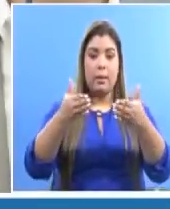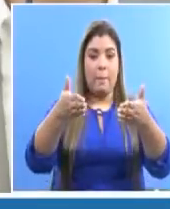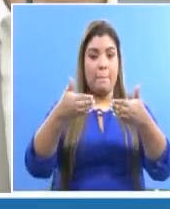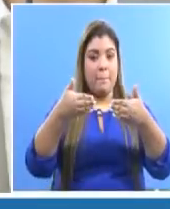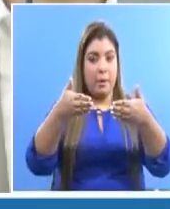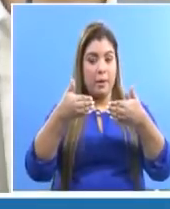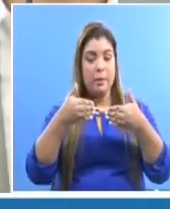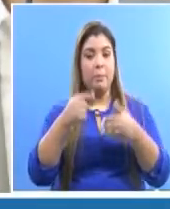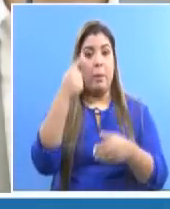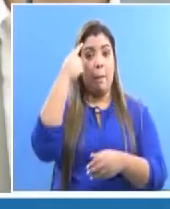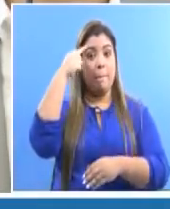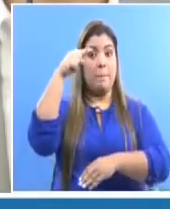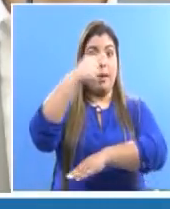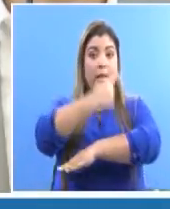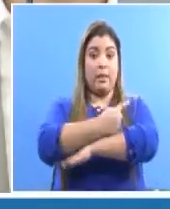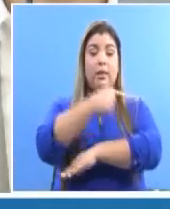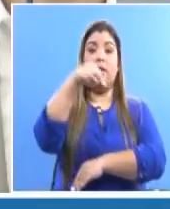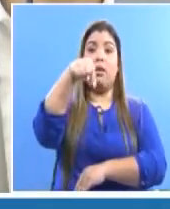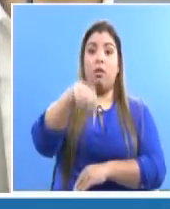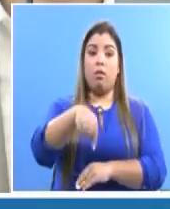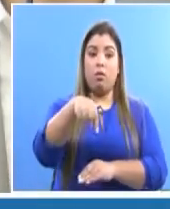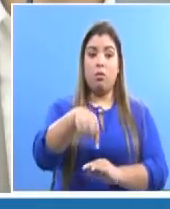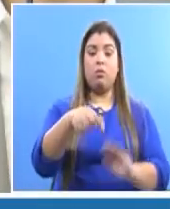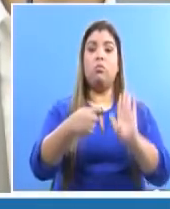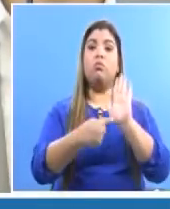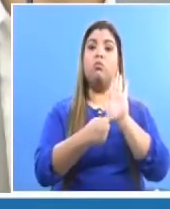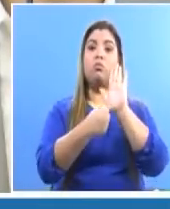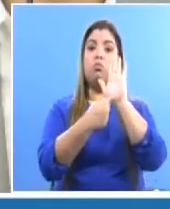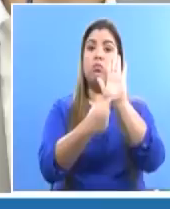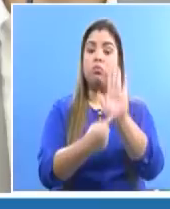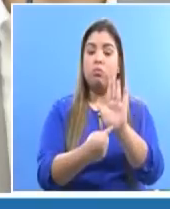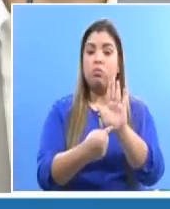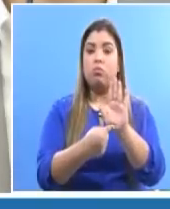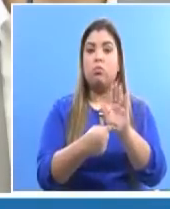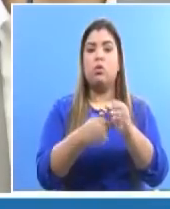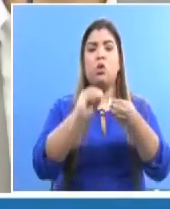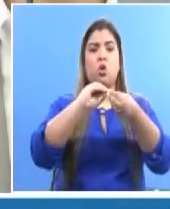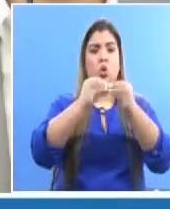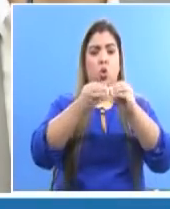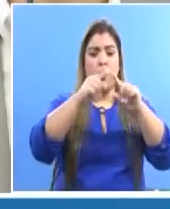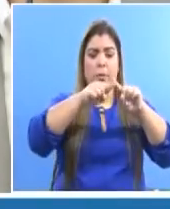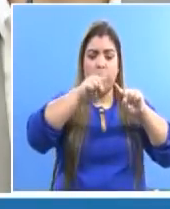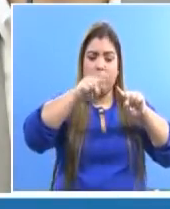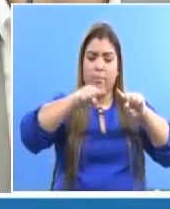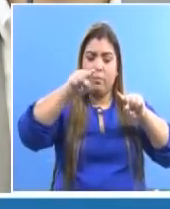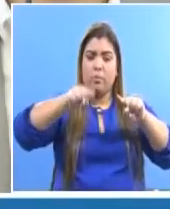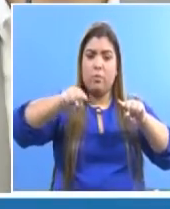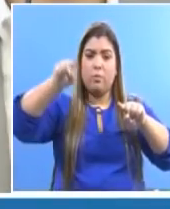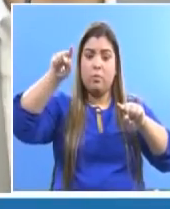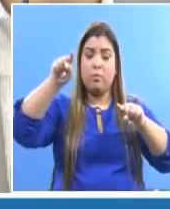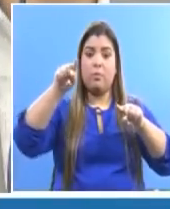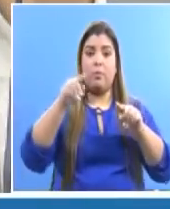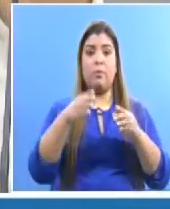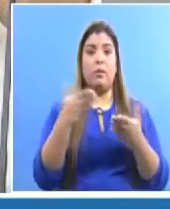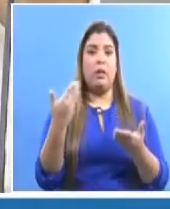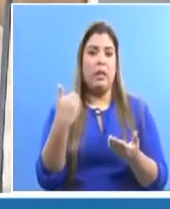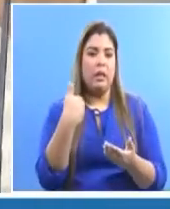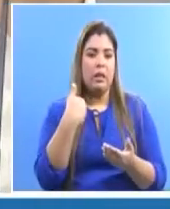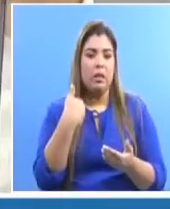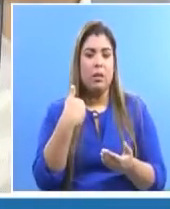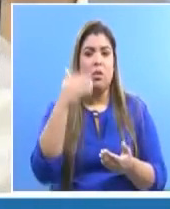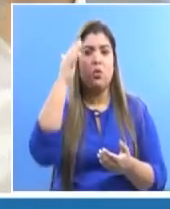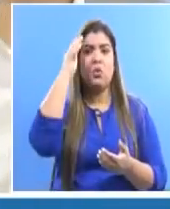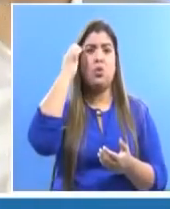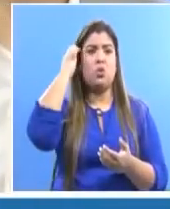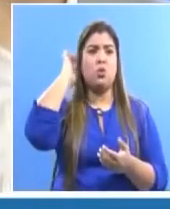Panamá. Para el día de hoy vamos a estar presentando los indicadores epidemiológicos que tienen